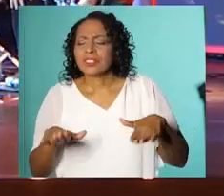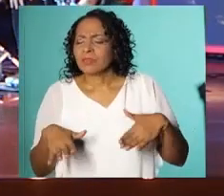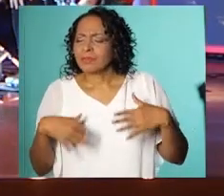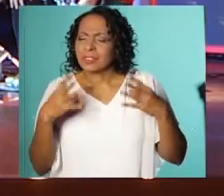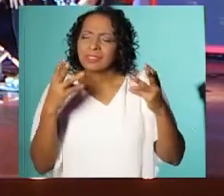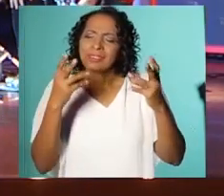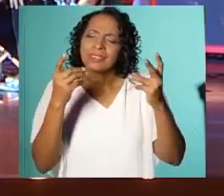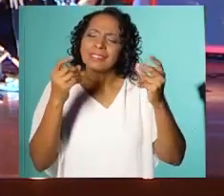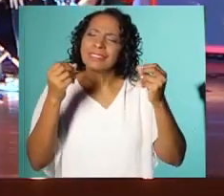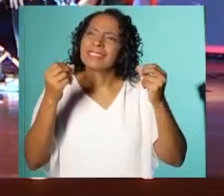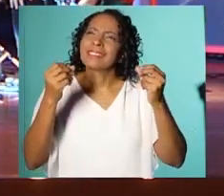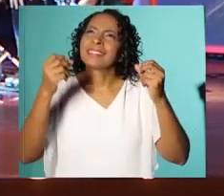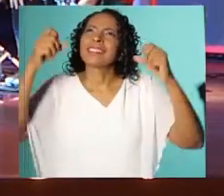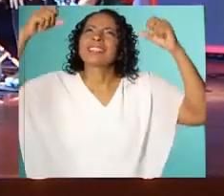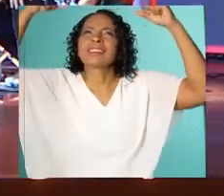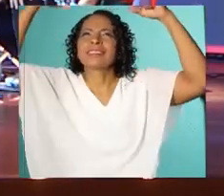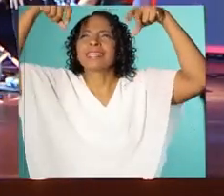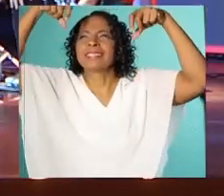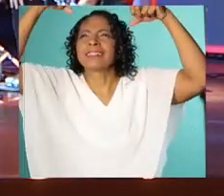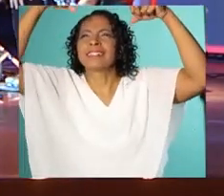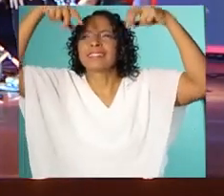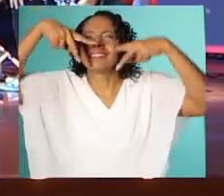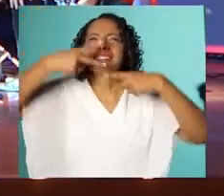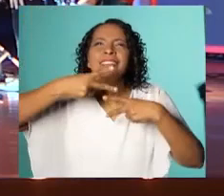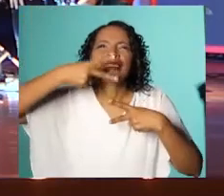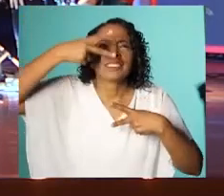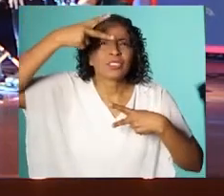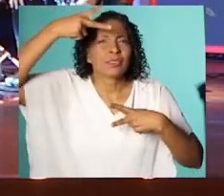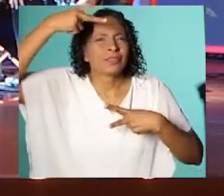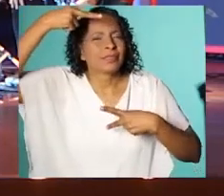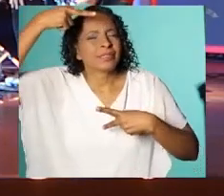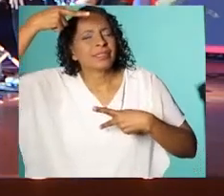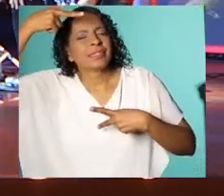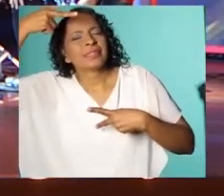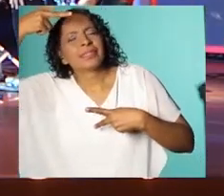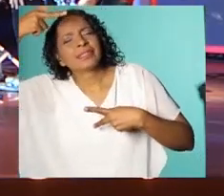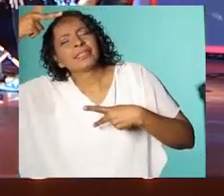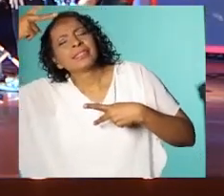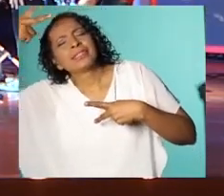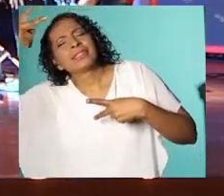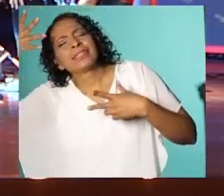como contar gotas de lluvia en la ventana.